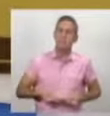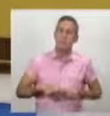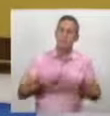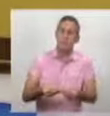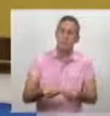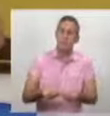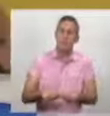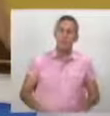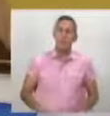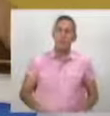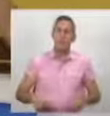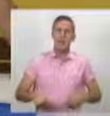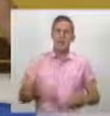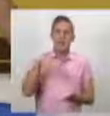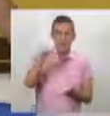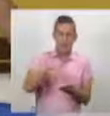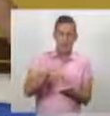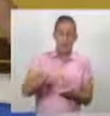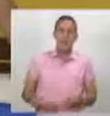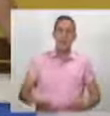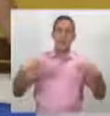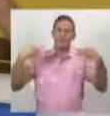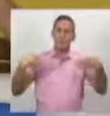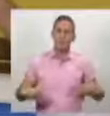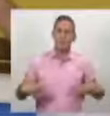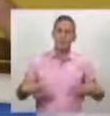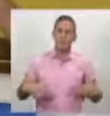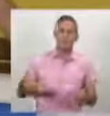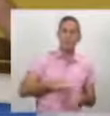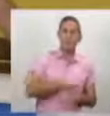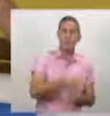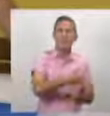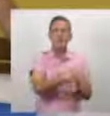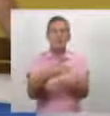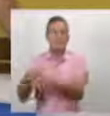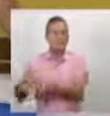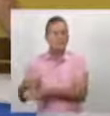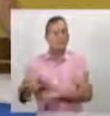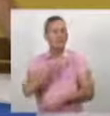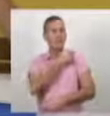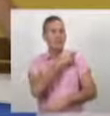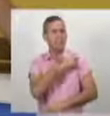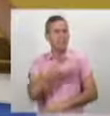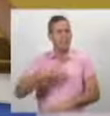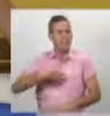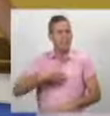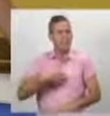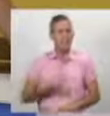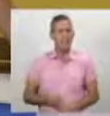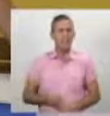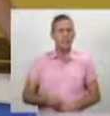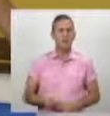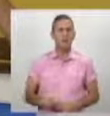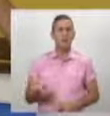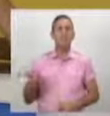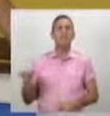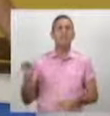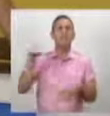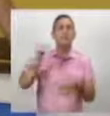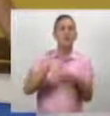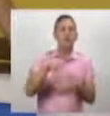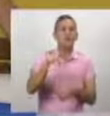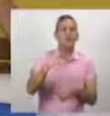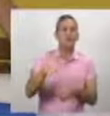posición ética que tengamos ante la diversidad que encontramos en este planeta y la responsabilidad que tenemos como parte de ella y